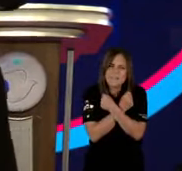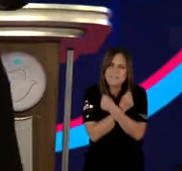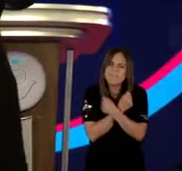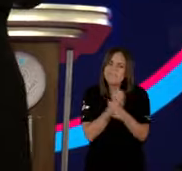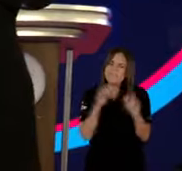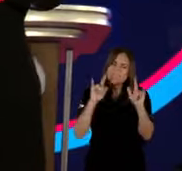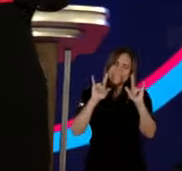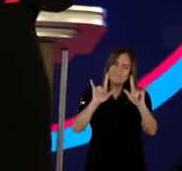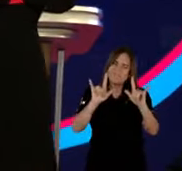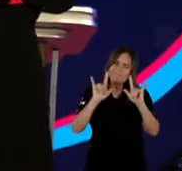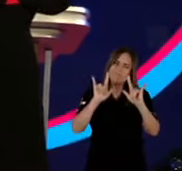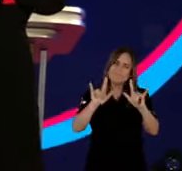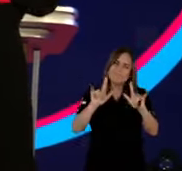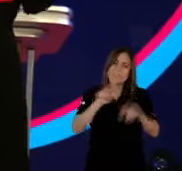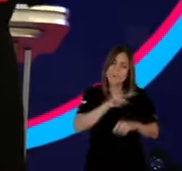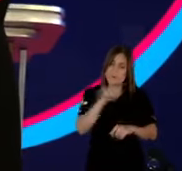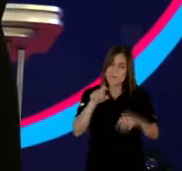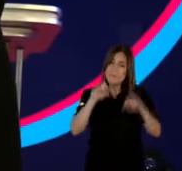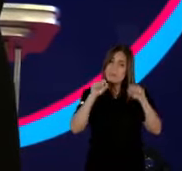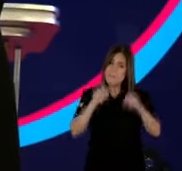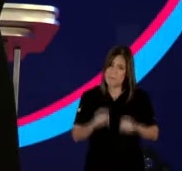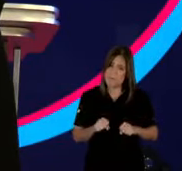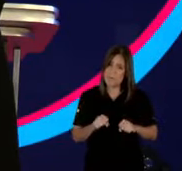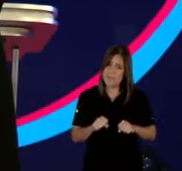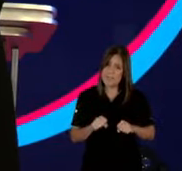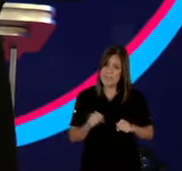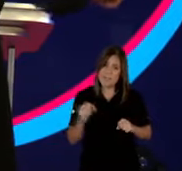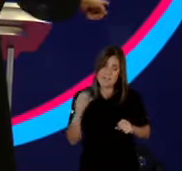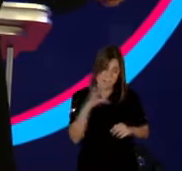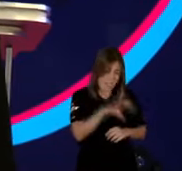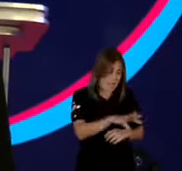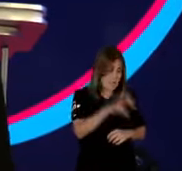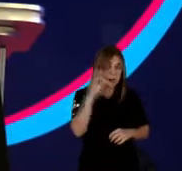Usted puede encontrar cualquier cosa en cualquier lugar, pero el amor de Dios